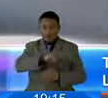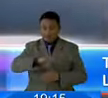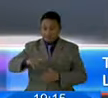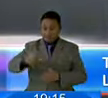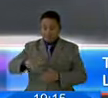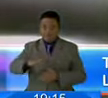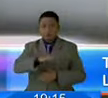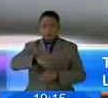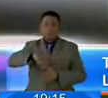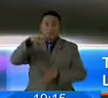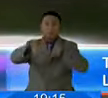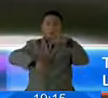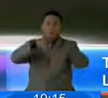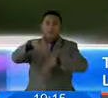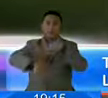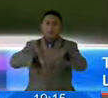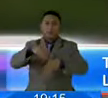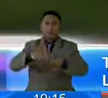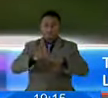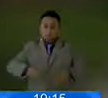gran laguna.